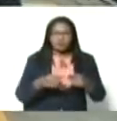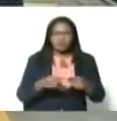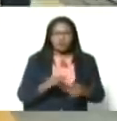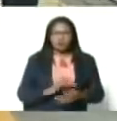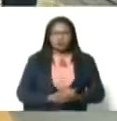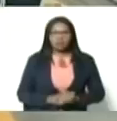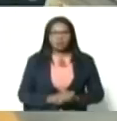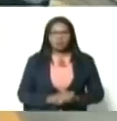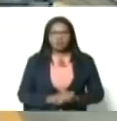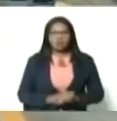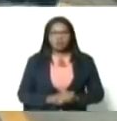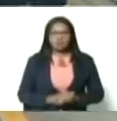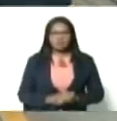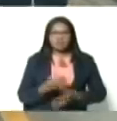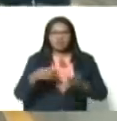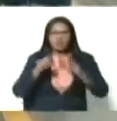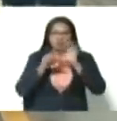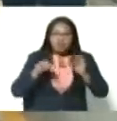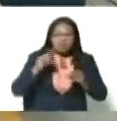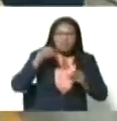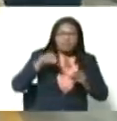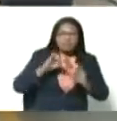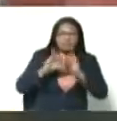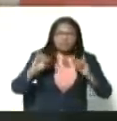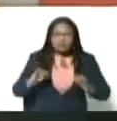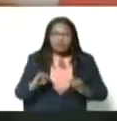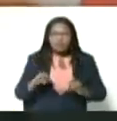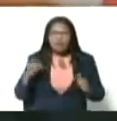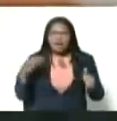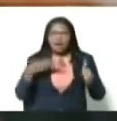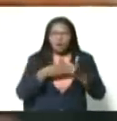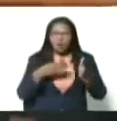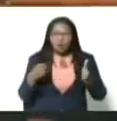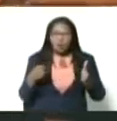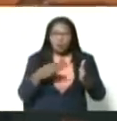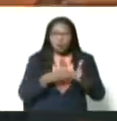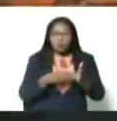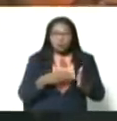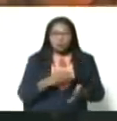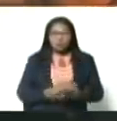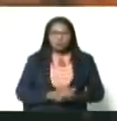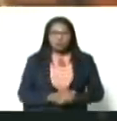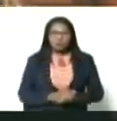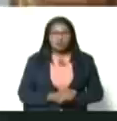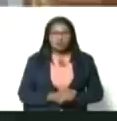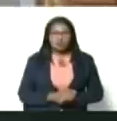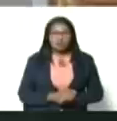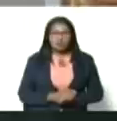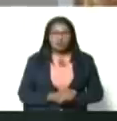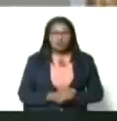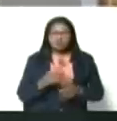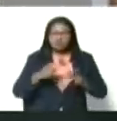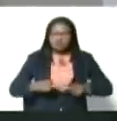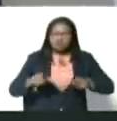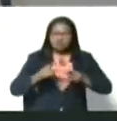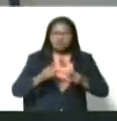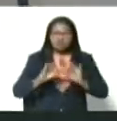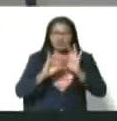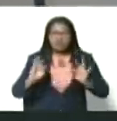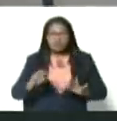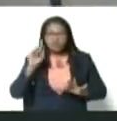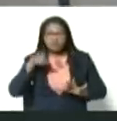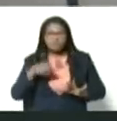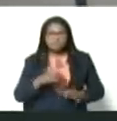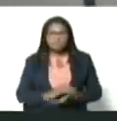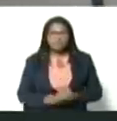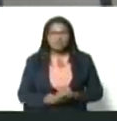Macarao, talleres Las Adjuntas, ¿no? Y en este marco, en este patio y talleres, Bueno, aquí nos encontramos con la